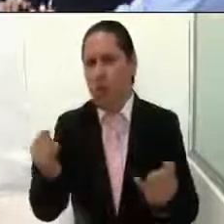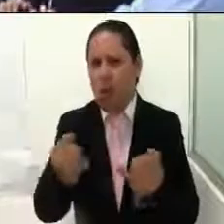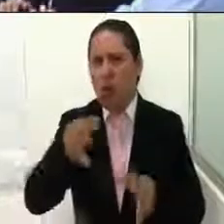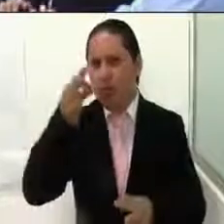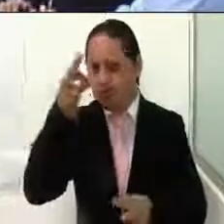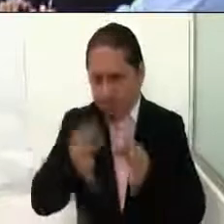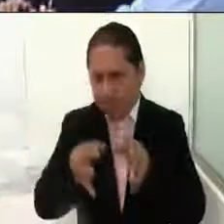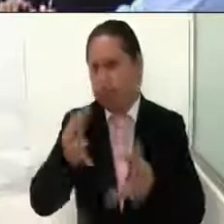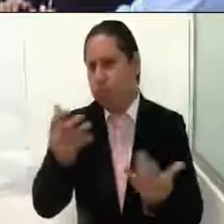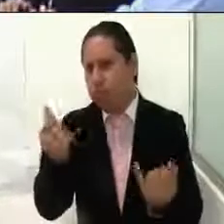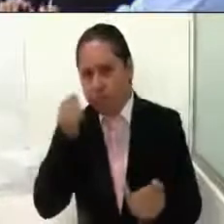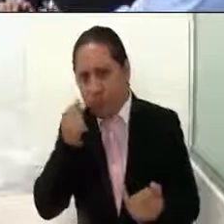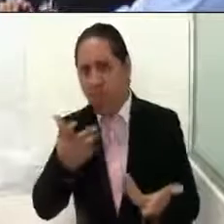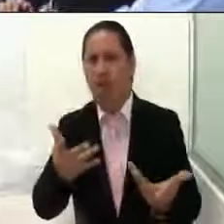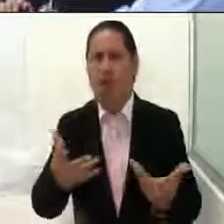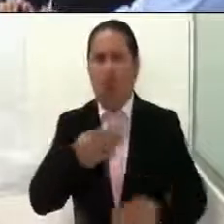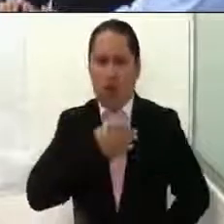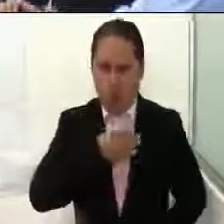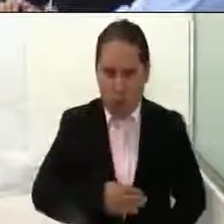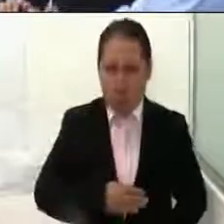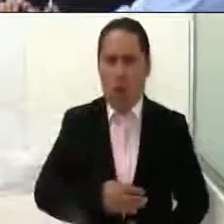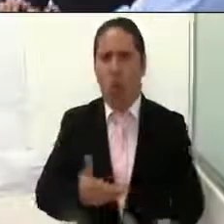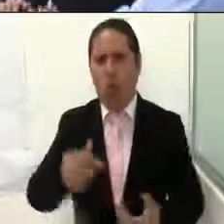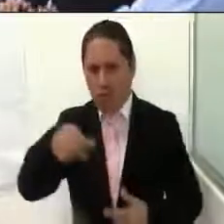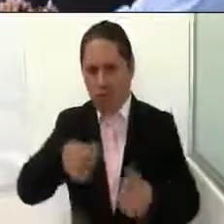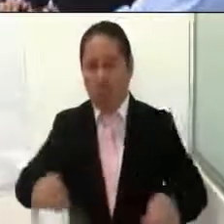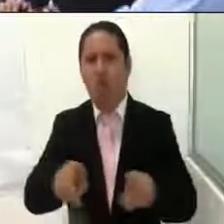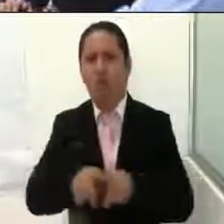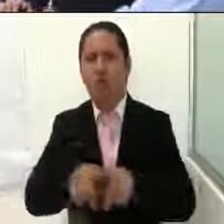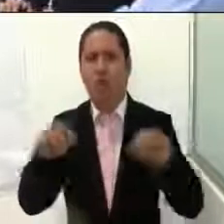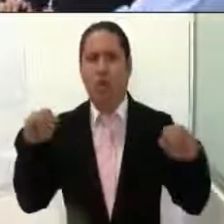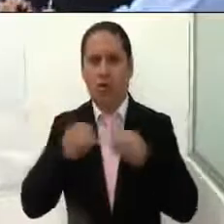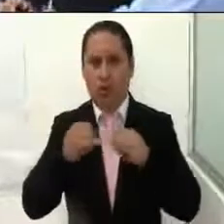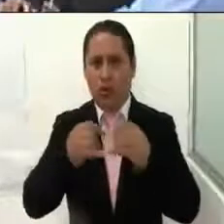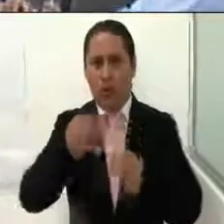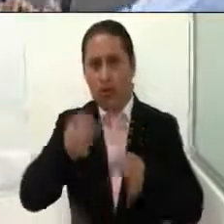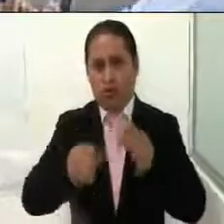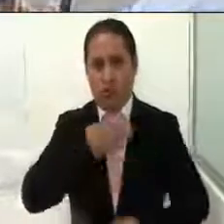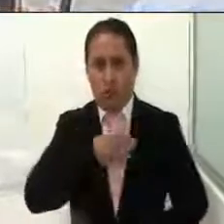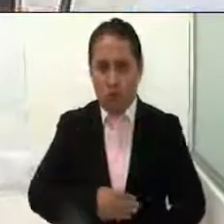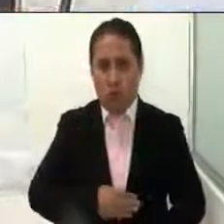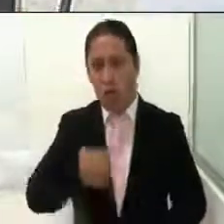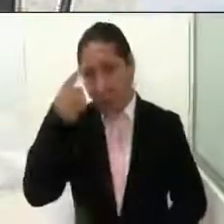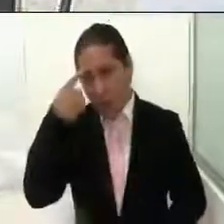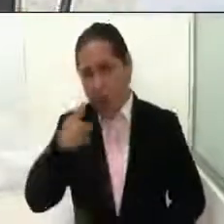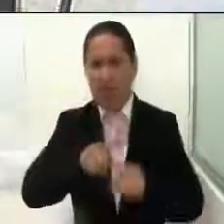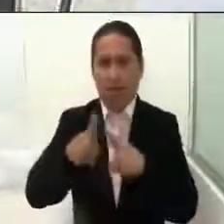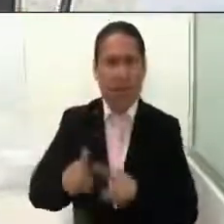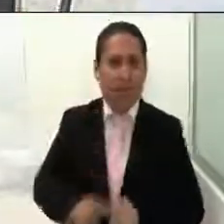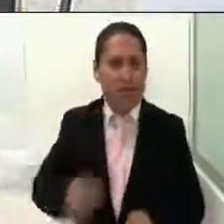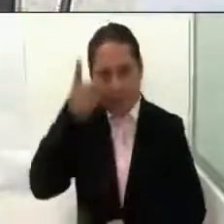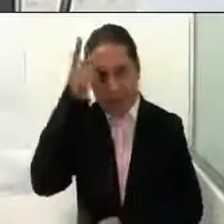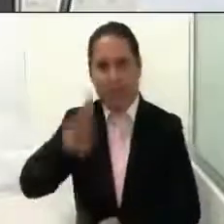en las actuaciones del instituto de la consejería jurídica y existencia legal a través de sus diferentes direcciones